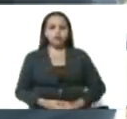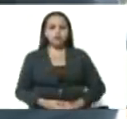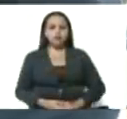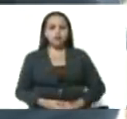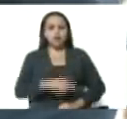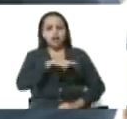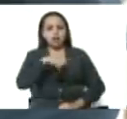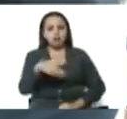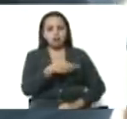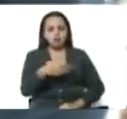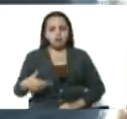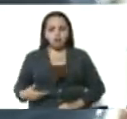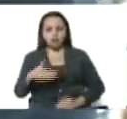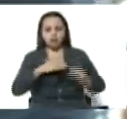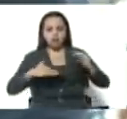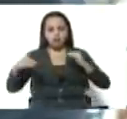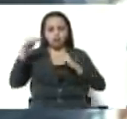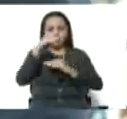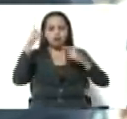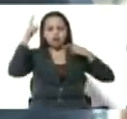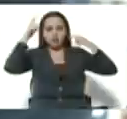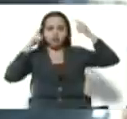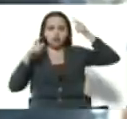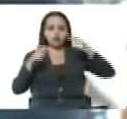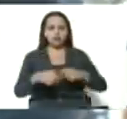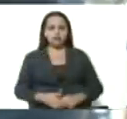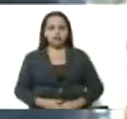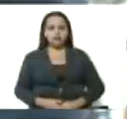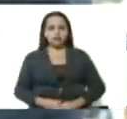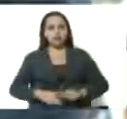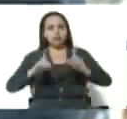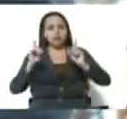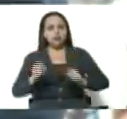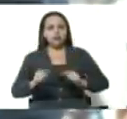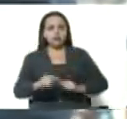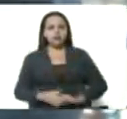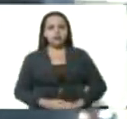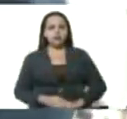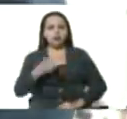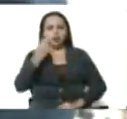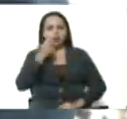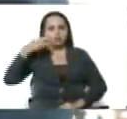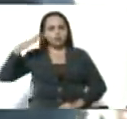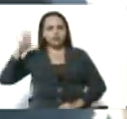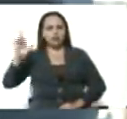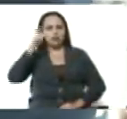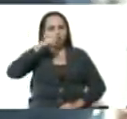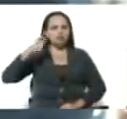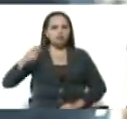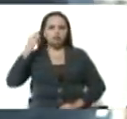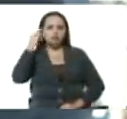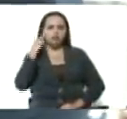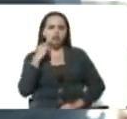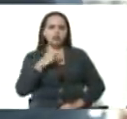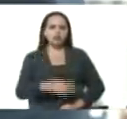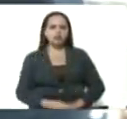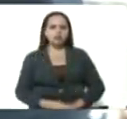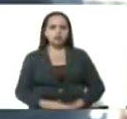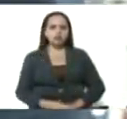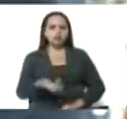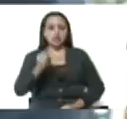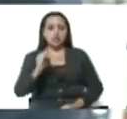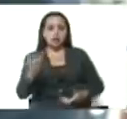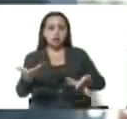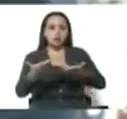comandante supremo hugo rafael chávez fría y sobre todo comprometido con el pueblo bolivariano que merece los